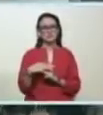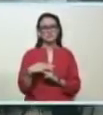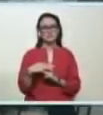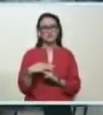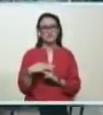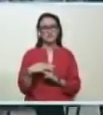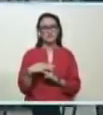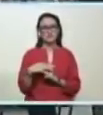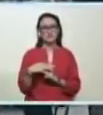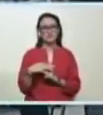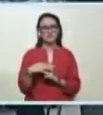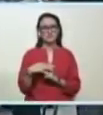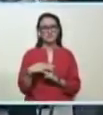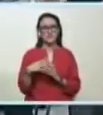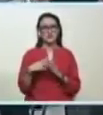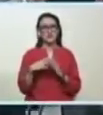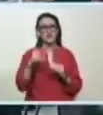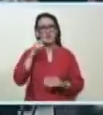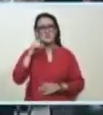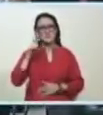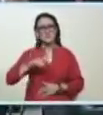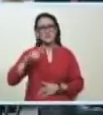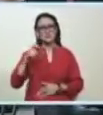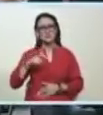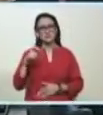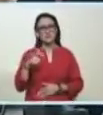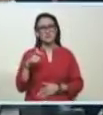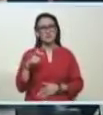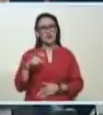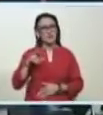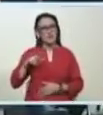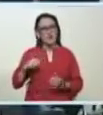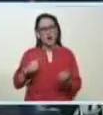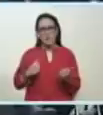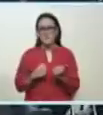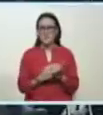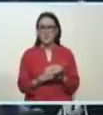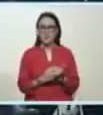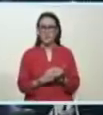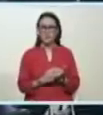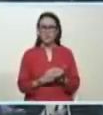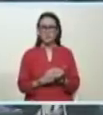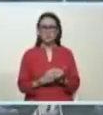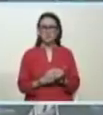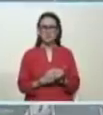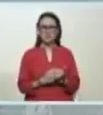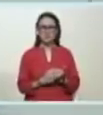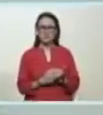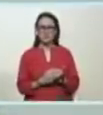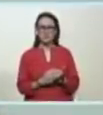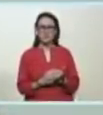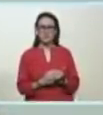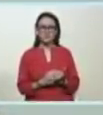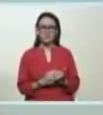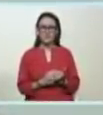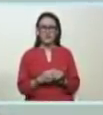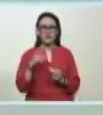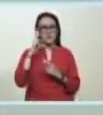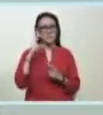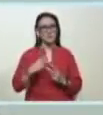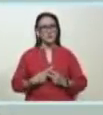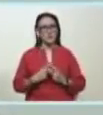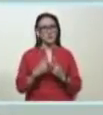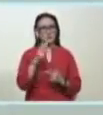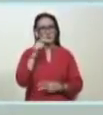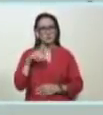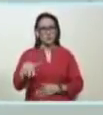de aquellos que nunca apuestan ni han apostado por el respeto de la voluntad